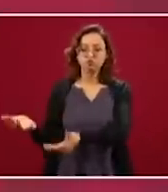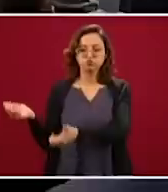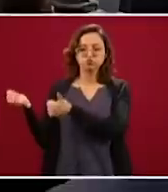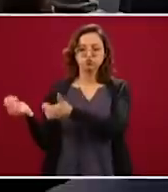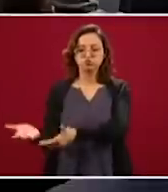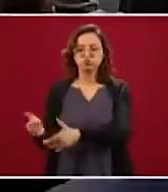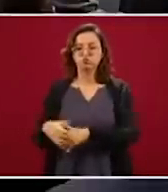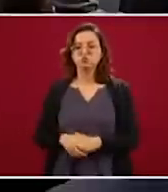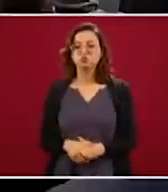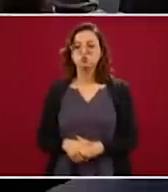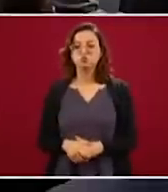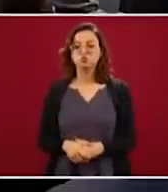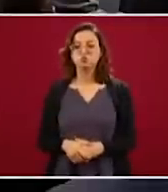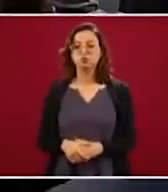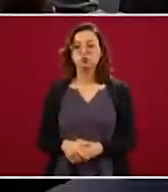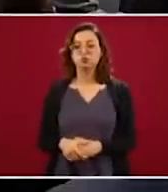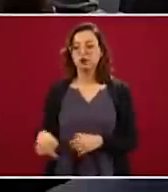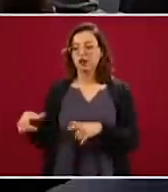Nabor Carrillo